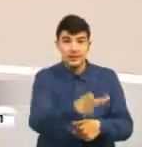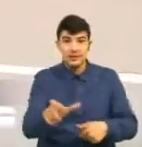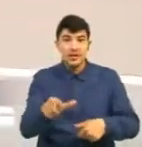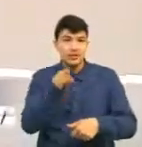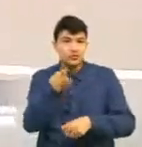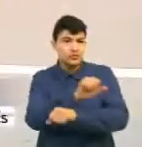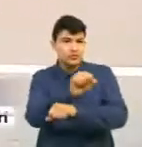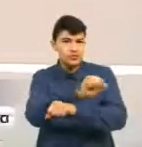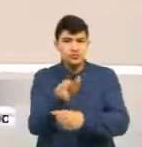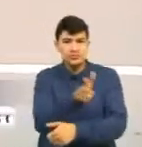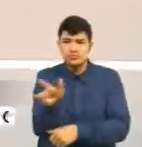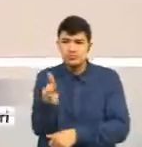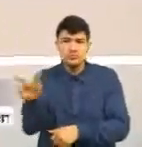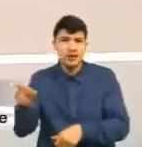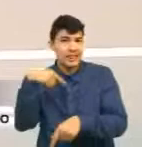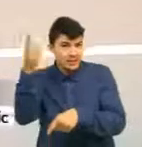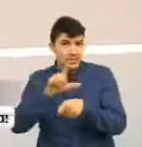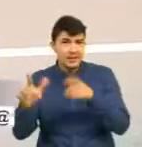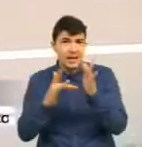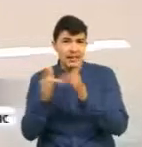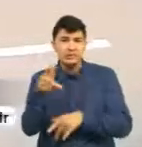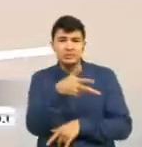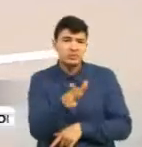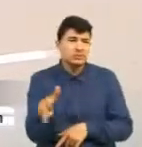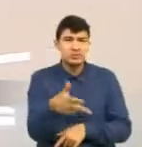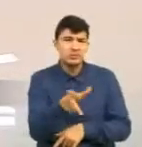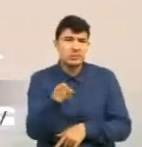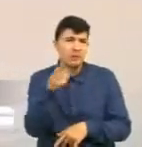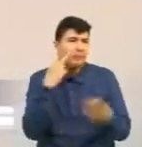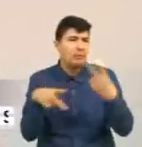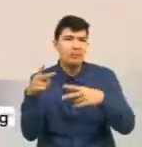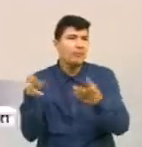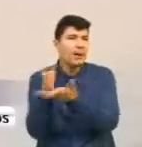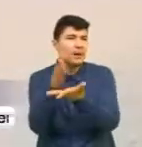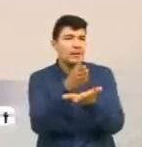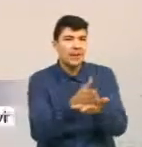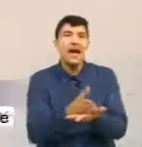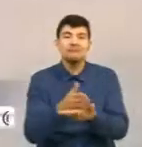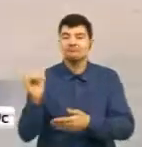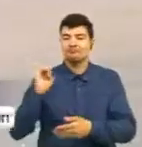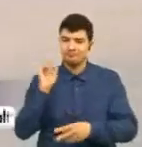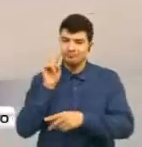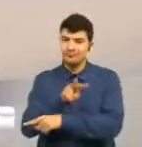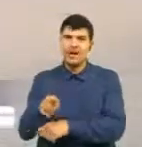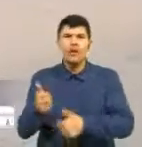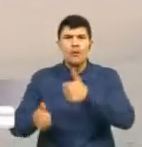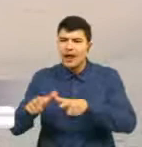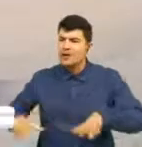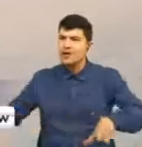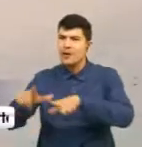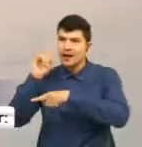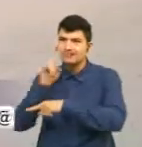ciudadanos del departamento de Norte de Santander, precisamente en la Semana Santa. ¿Cuáles serán estos puntos que estarán ubicados estratégicamente, pues, en